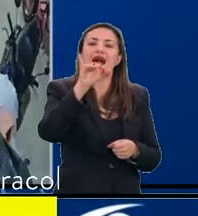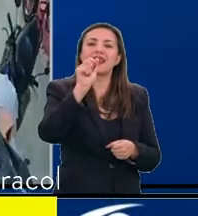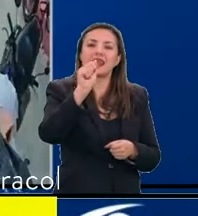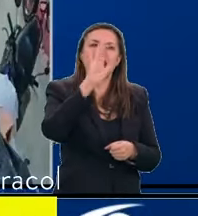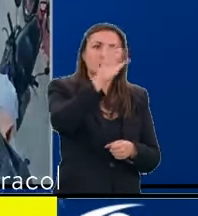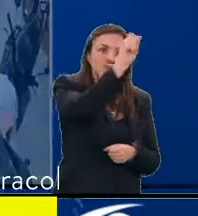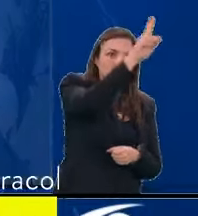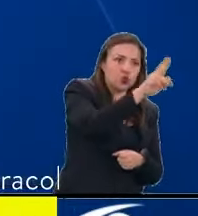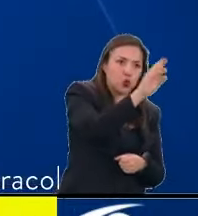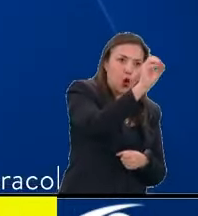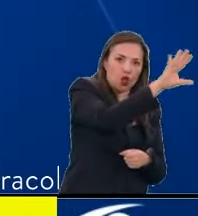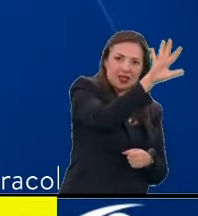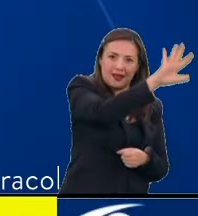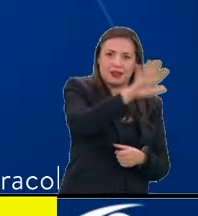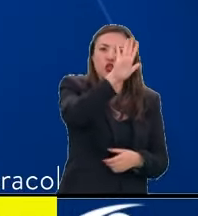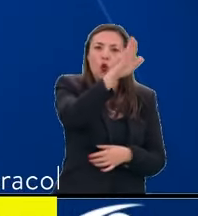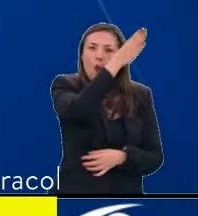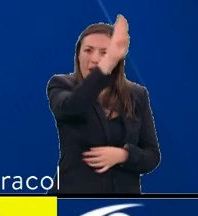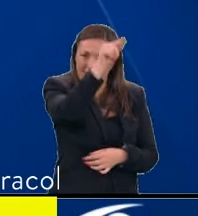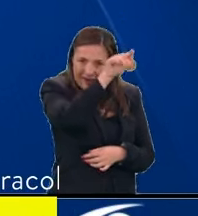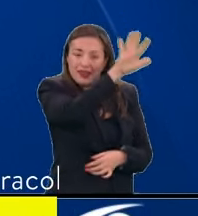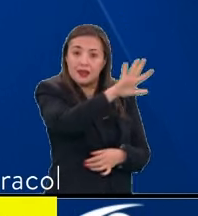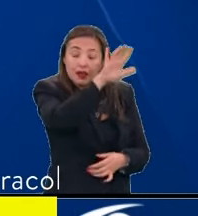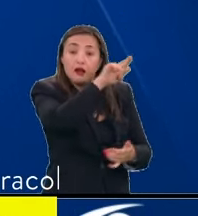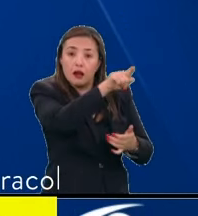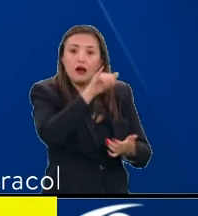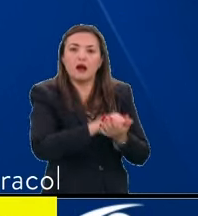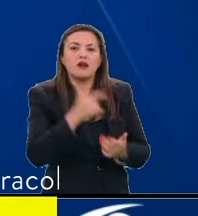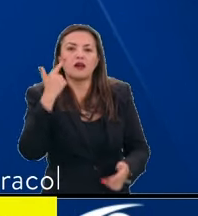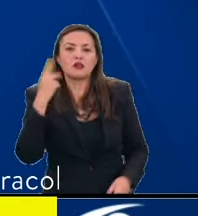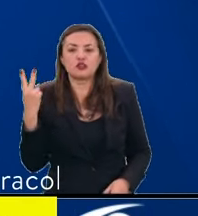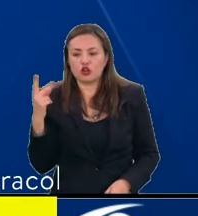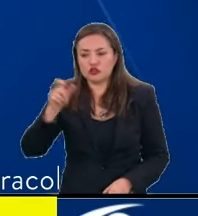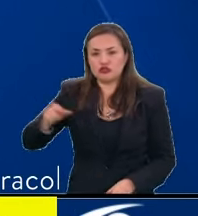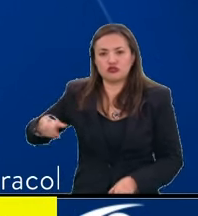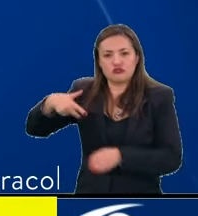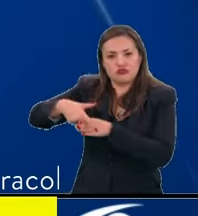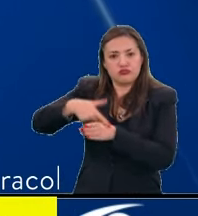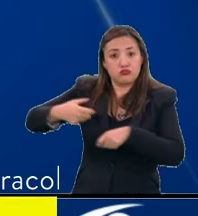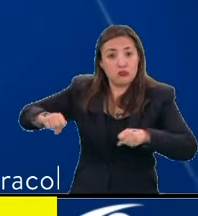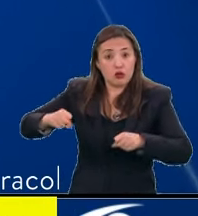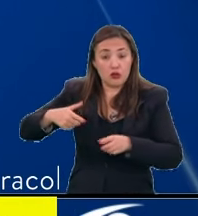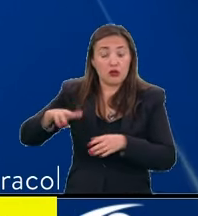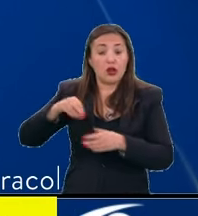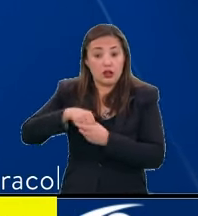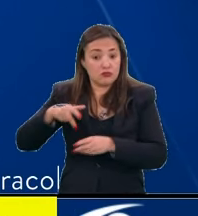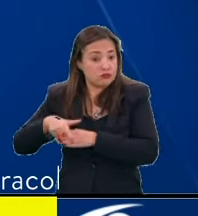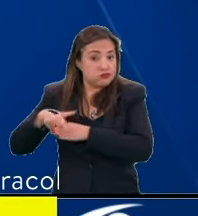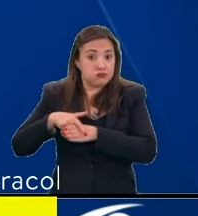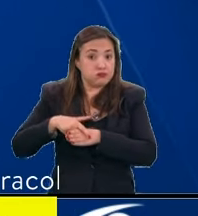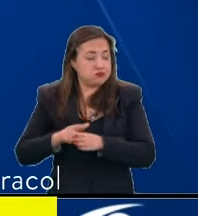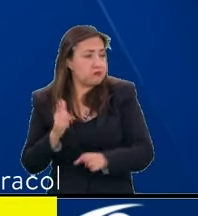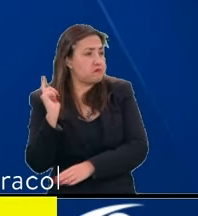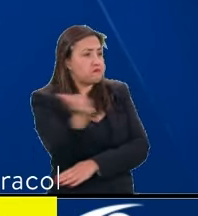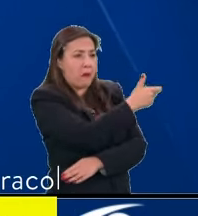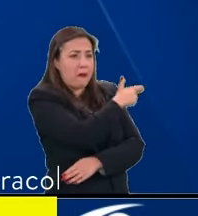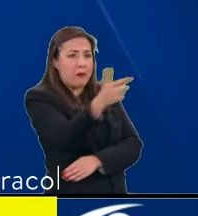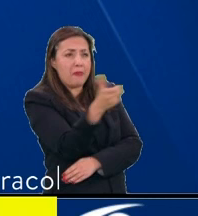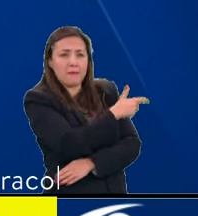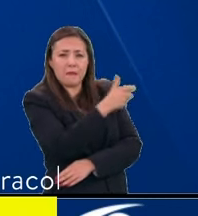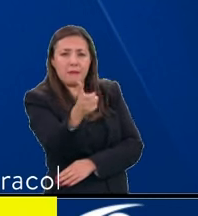seguridad quedó registrado el momento en que dos delincuentes de motocicleta sin bajarse del vehículo disparan indiscriminadamente